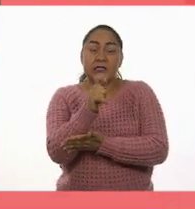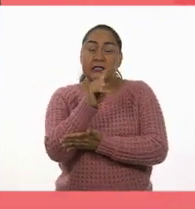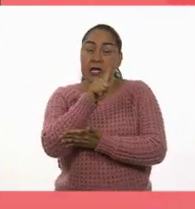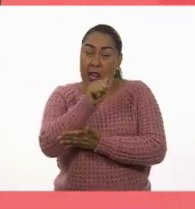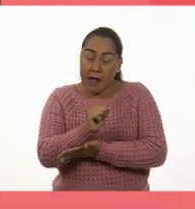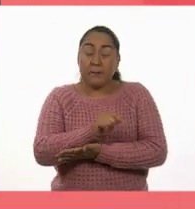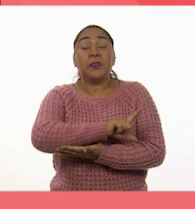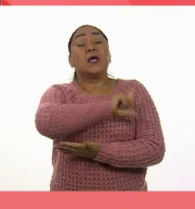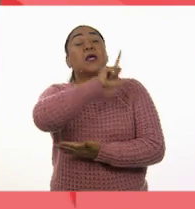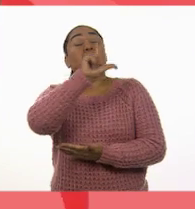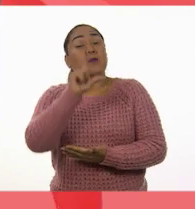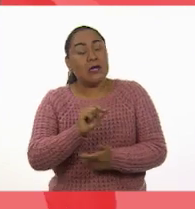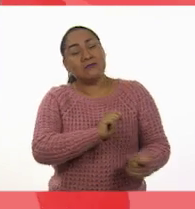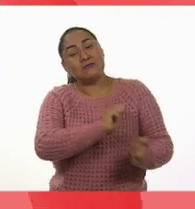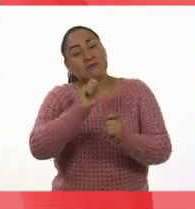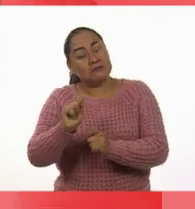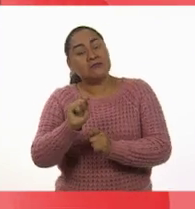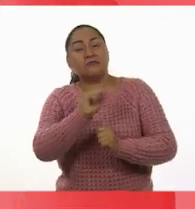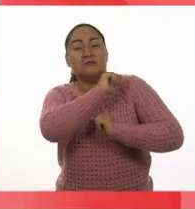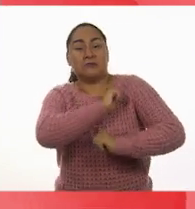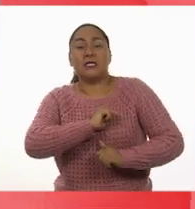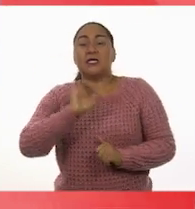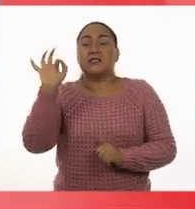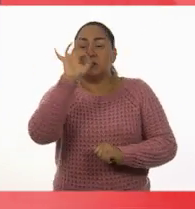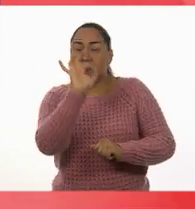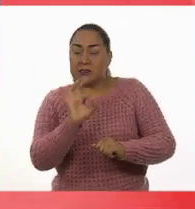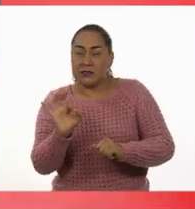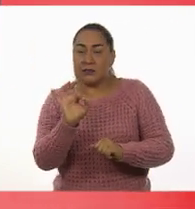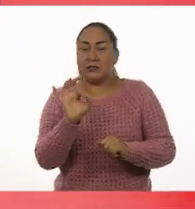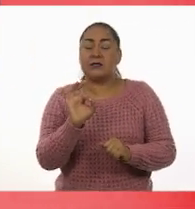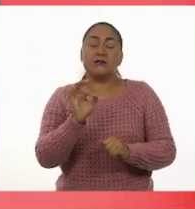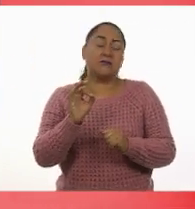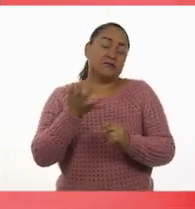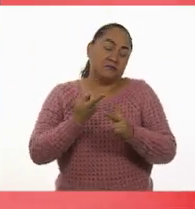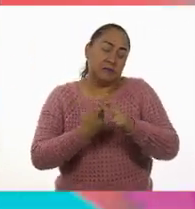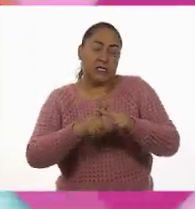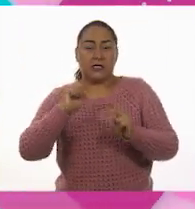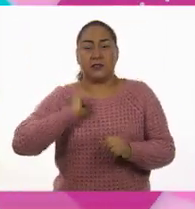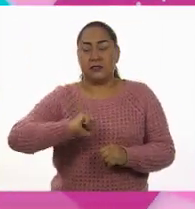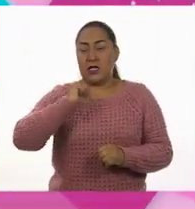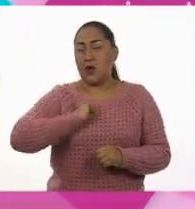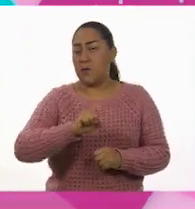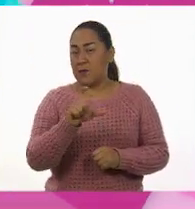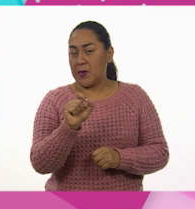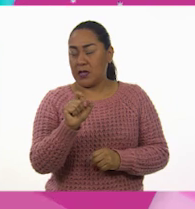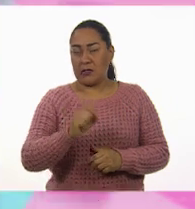que finalmente lo fue Chilpancingo a principios del siglo XX.